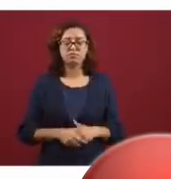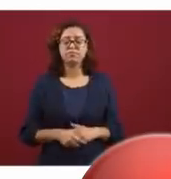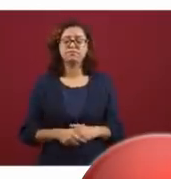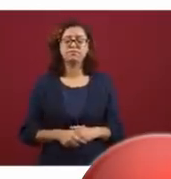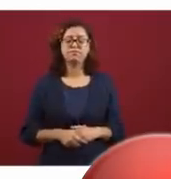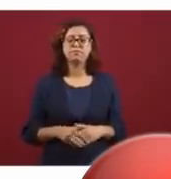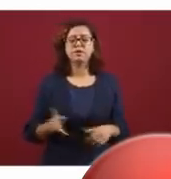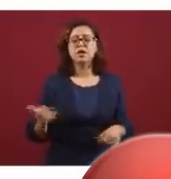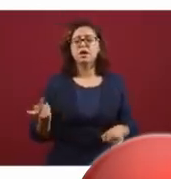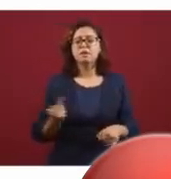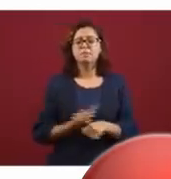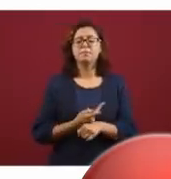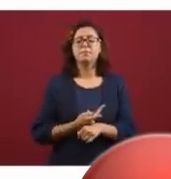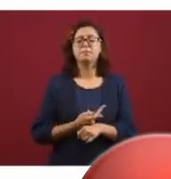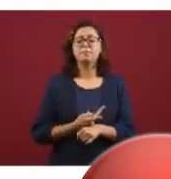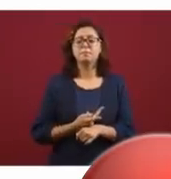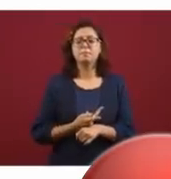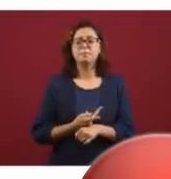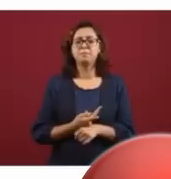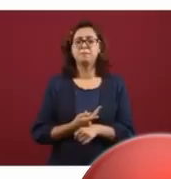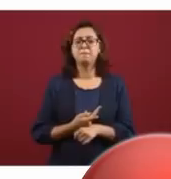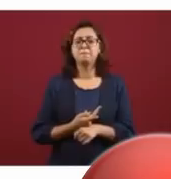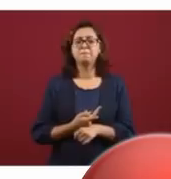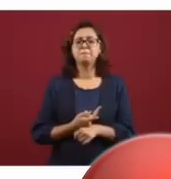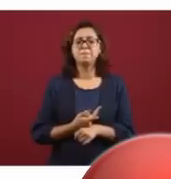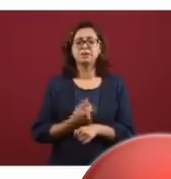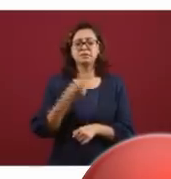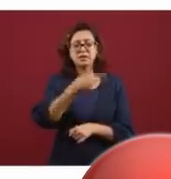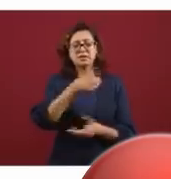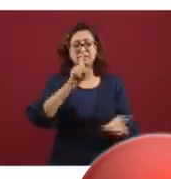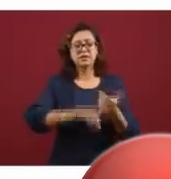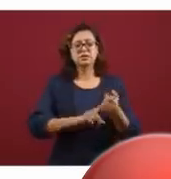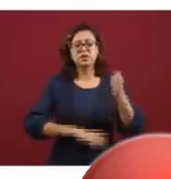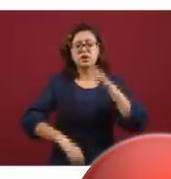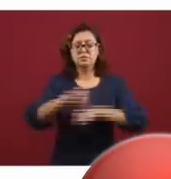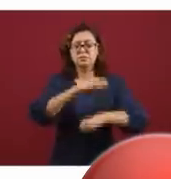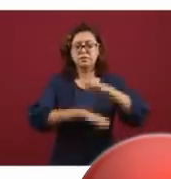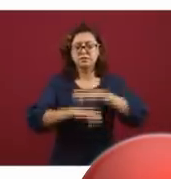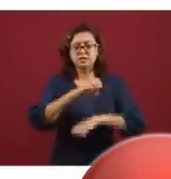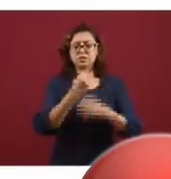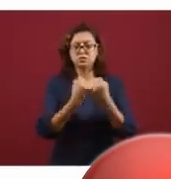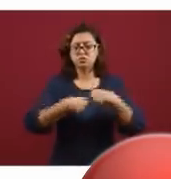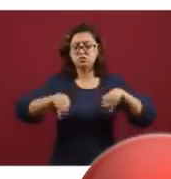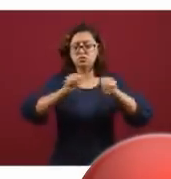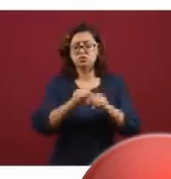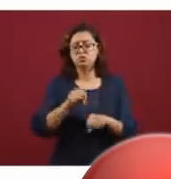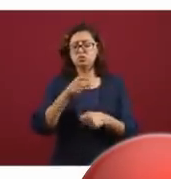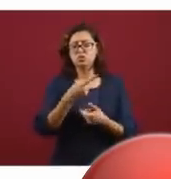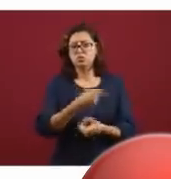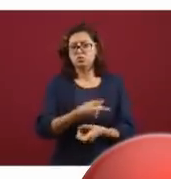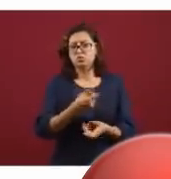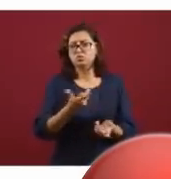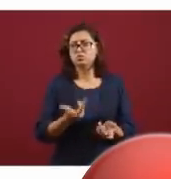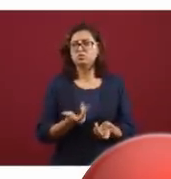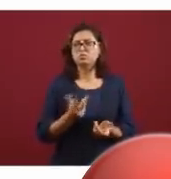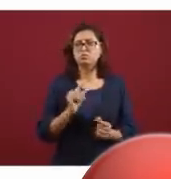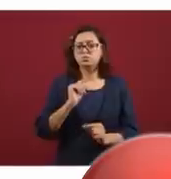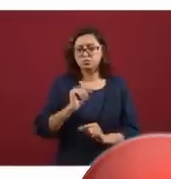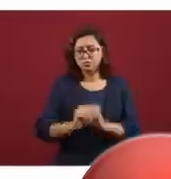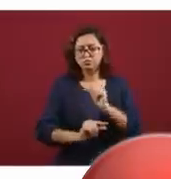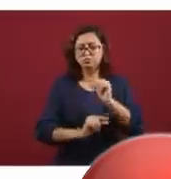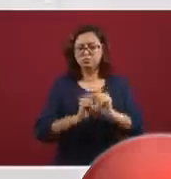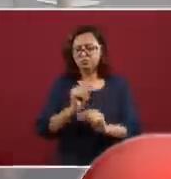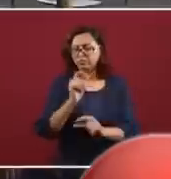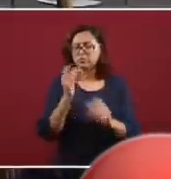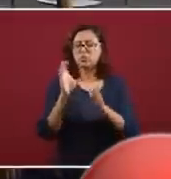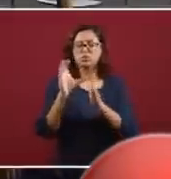¿Qué pasa con los socios de estas empresas, las personas físicas que son socios o accionistas de estas empresas? Eventualmente también el